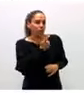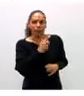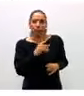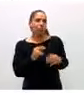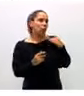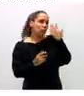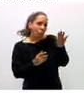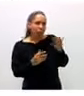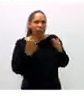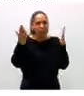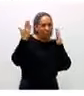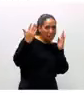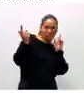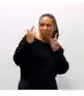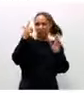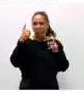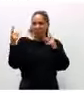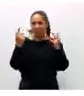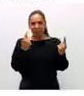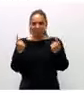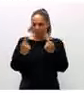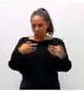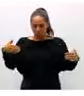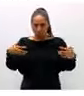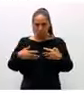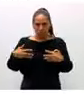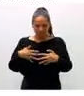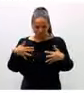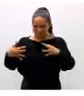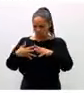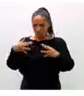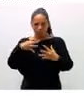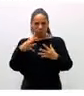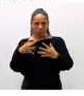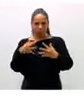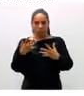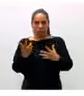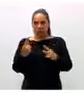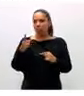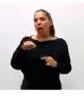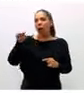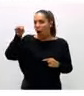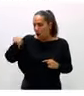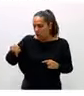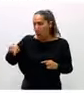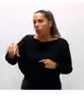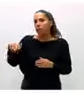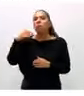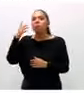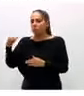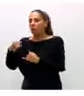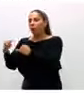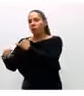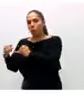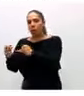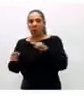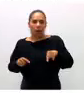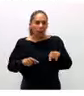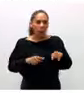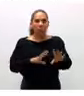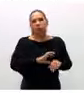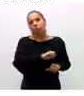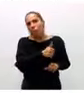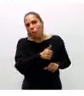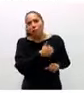fútbol para evitar el conflicto, pero otros proponen convertirlo en una oportunidad para construir la convivencia